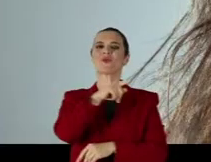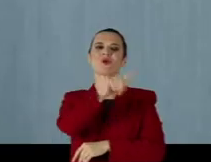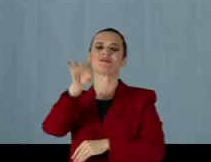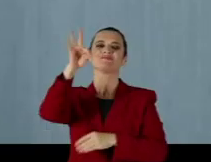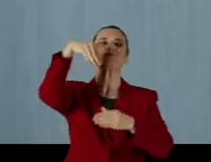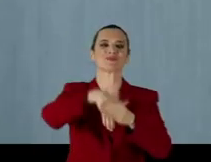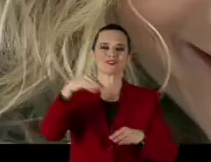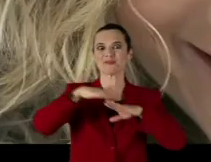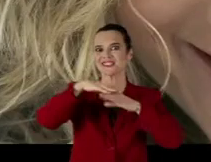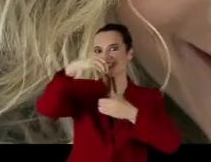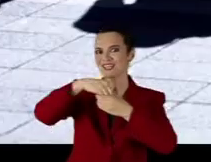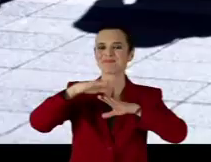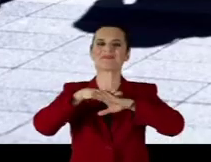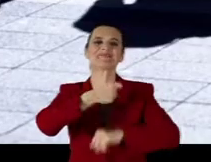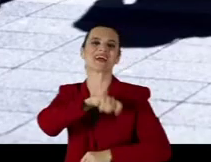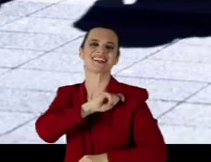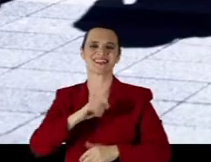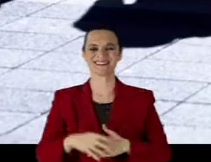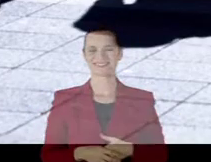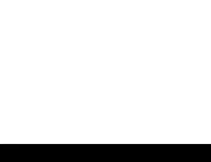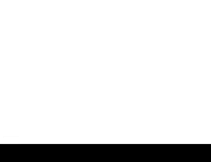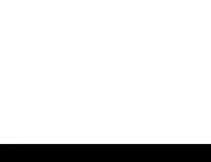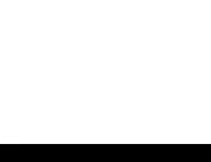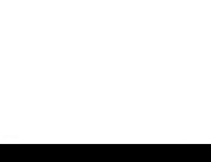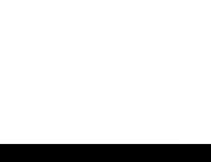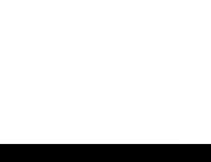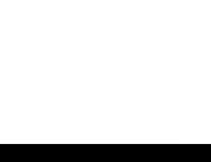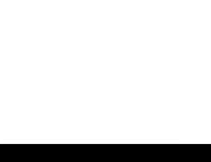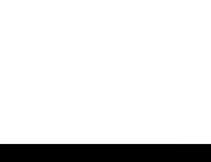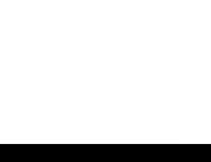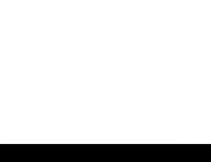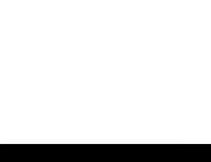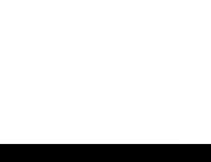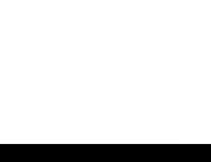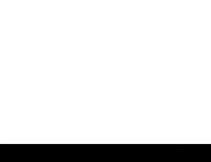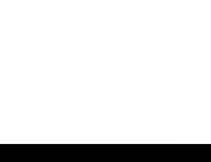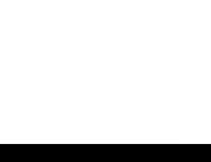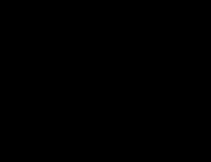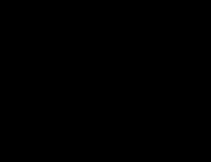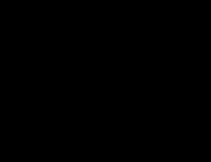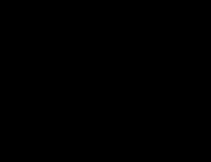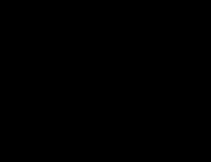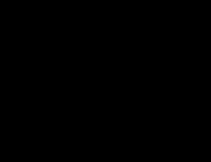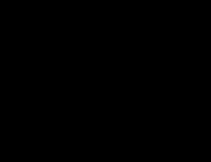locales y autonómicos en las elecciones del 24 de mayo. Junta de Castilla y León.